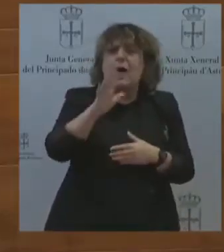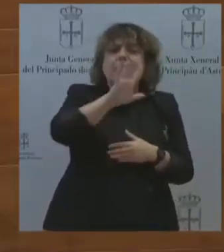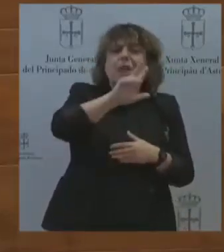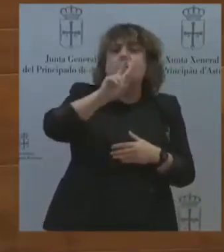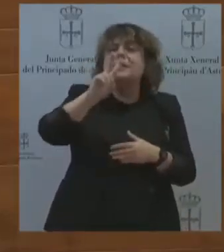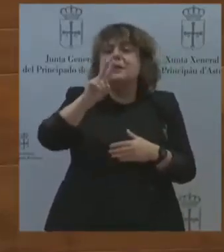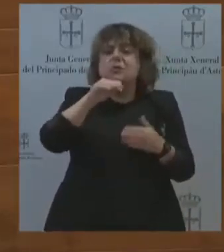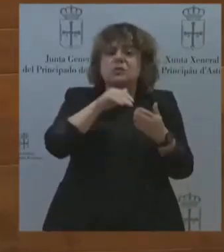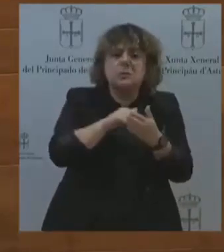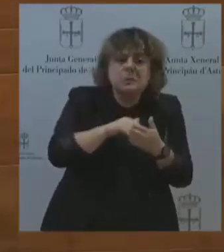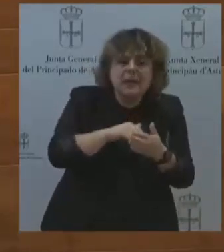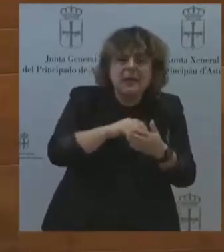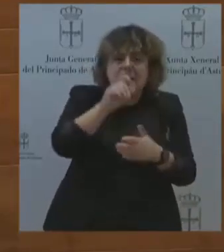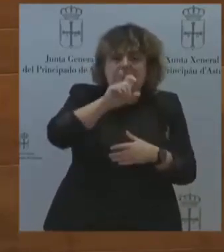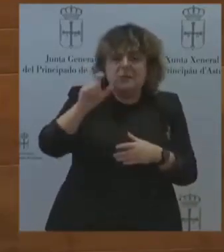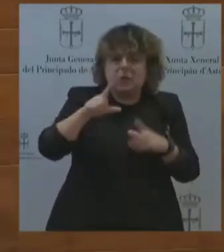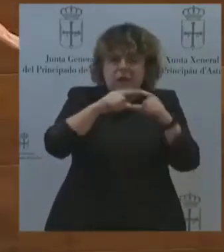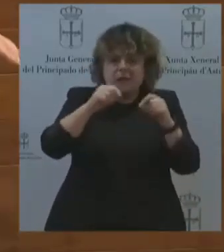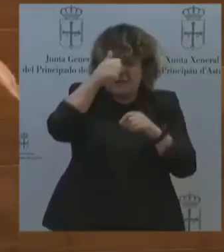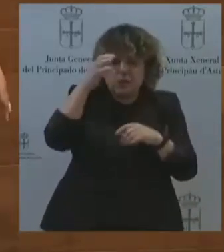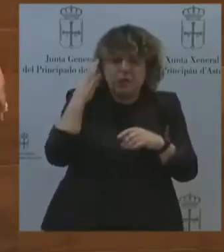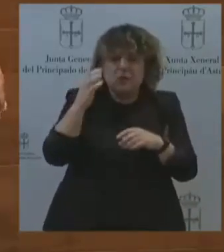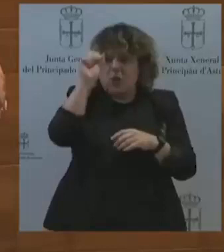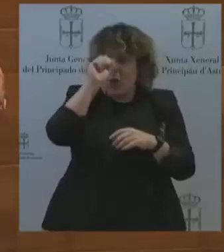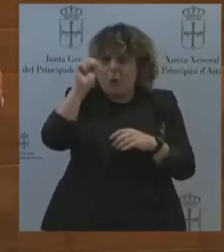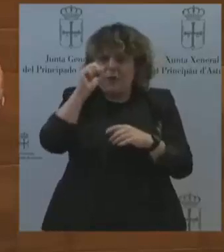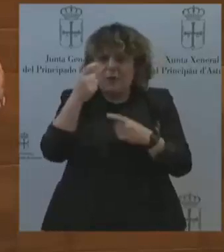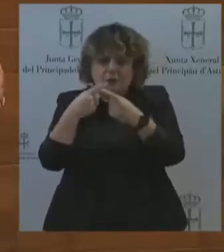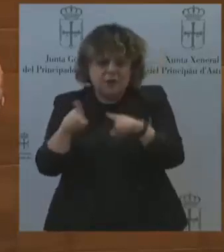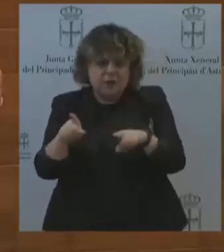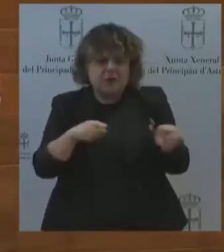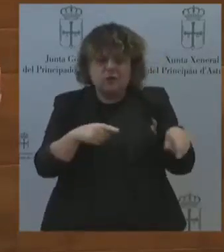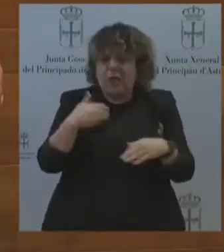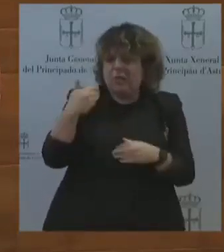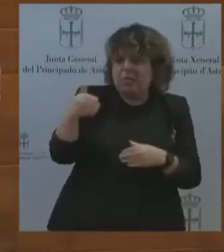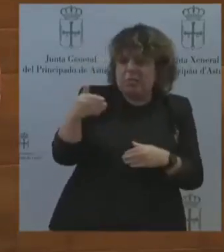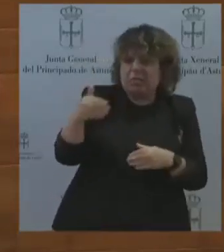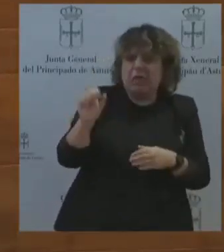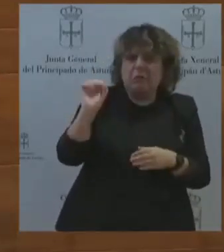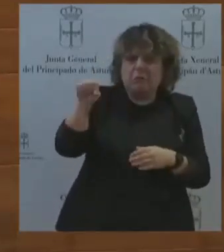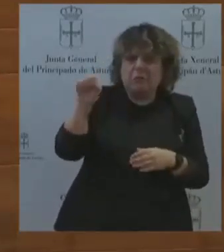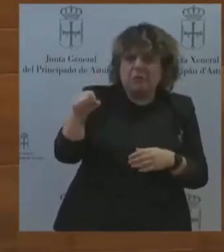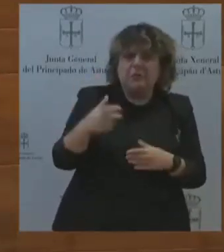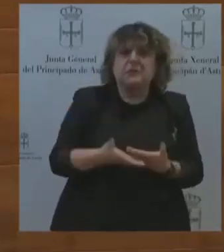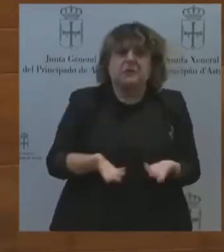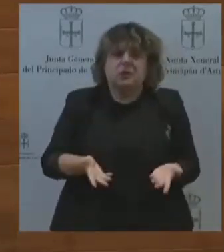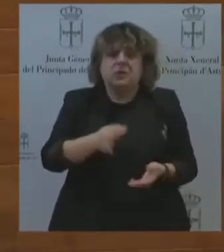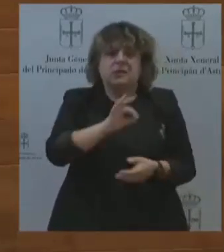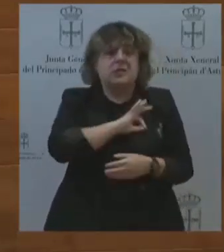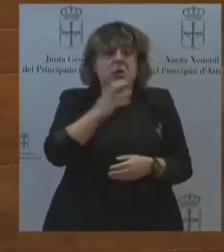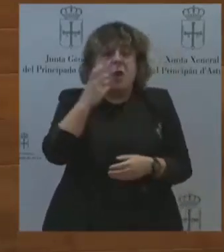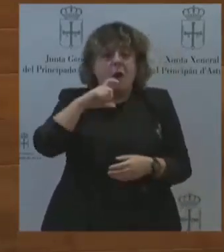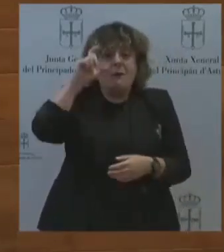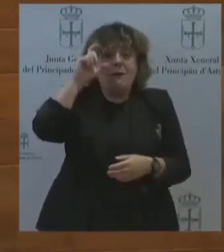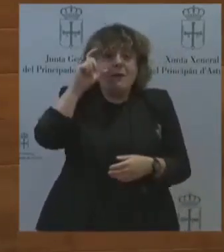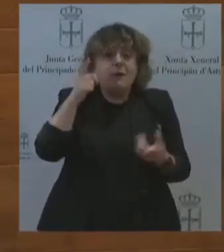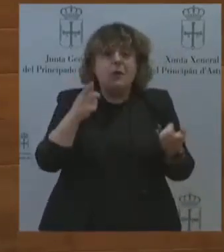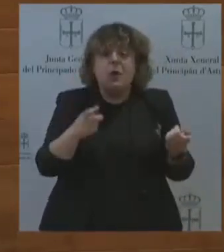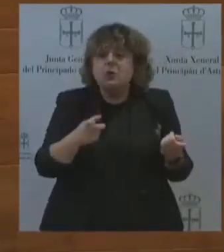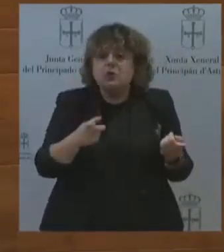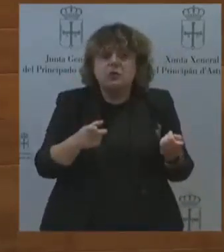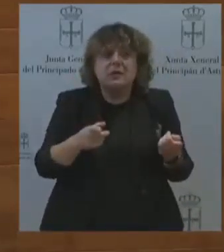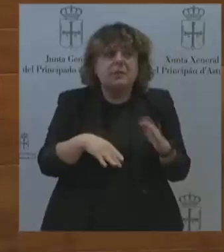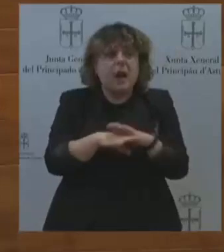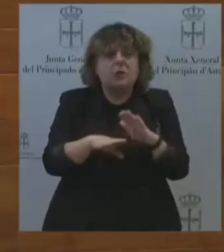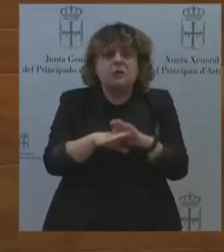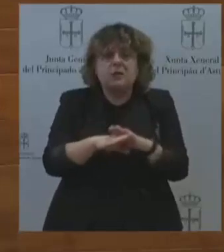a usted? Y sobre todo, señora Barbón, ¿cómo pretende sostener dicha afirmación si durante 4 años usted, haciendo